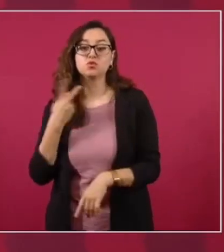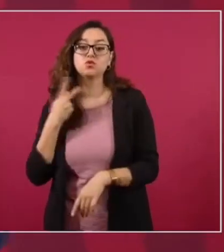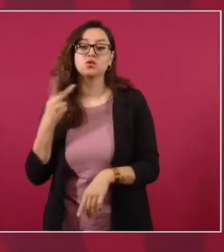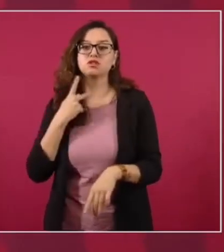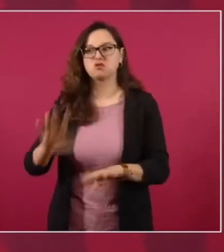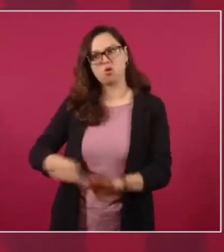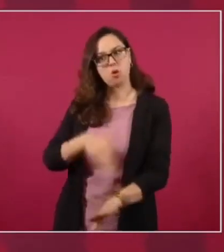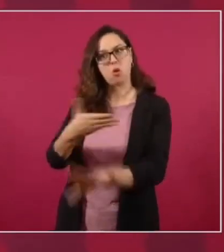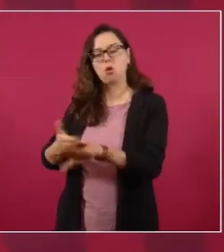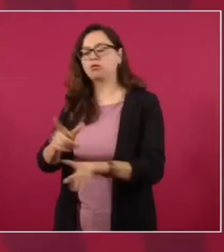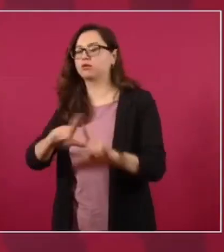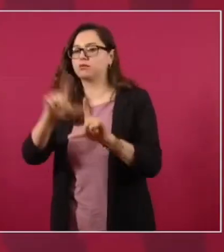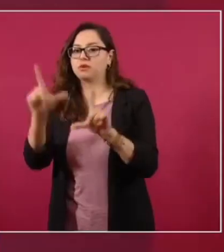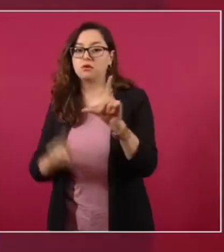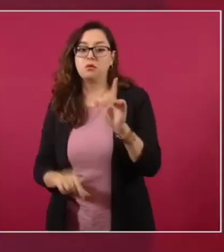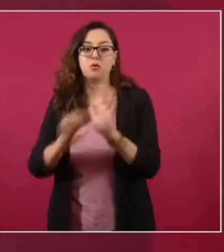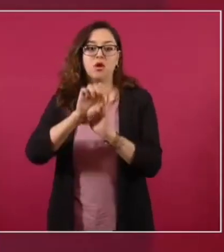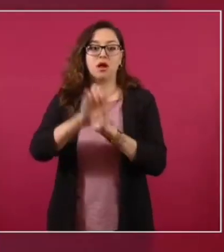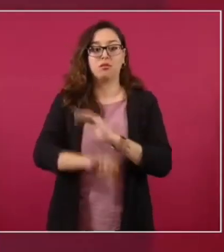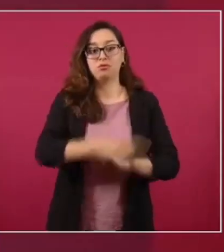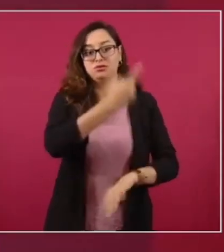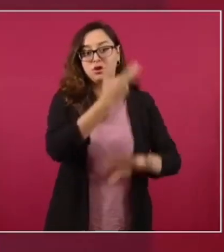Unidos,